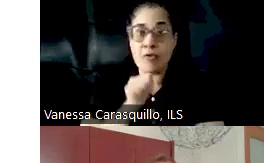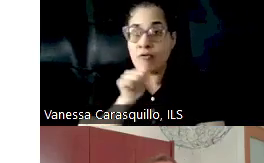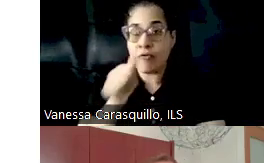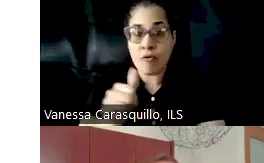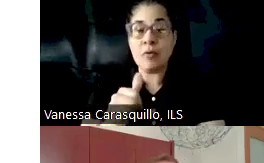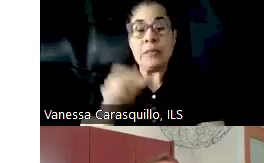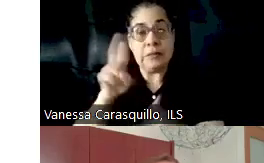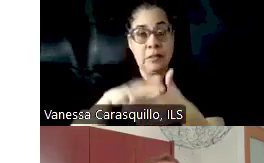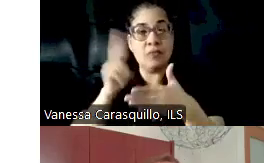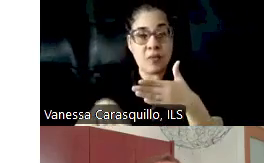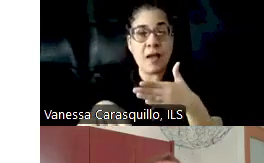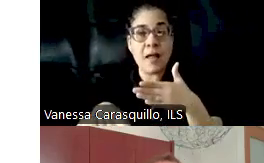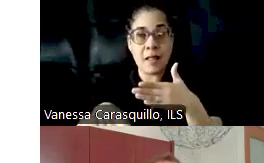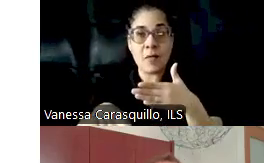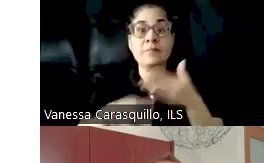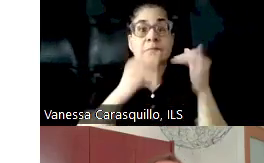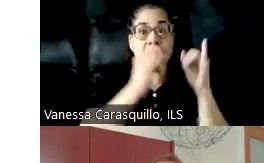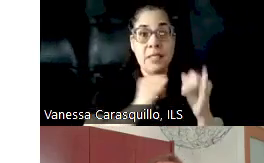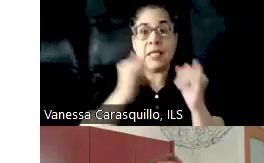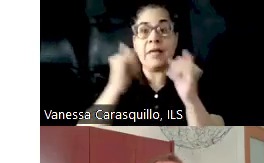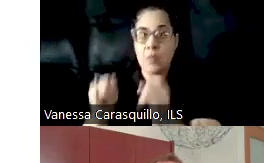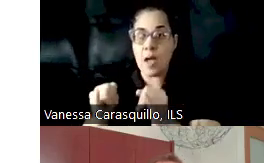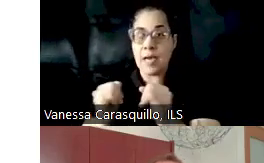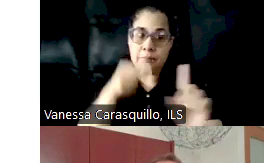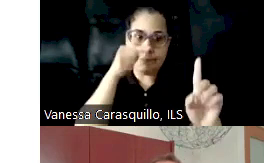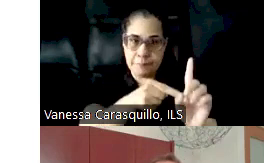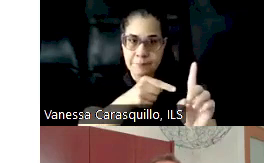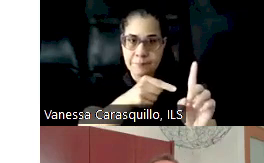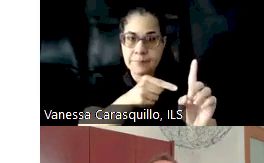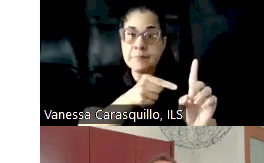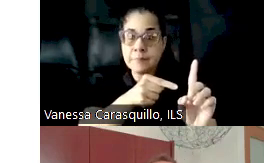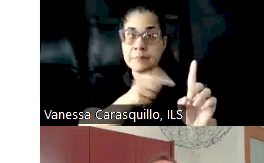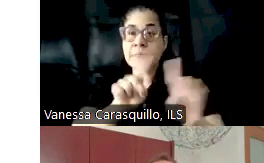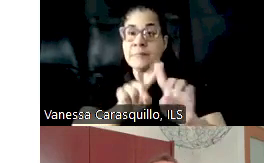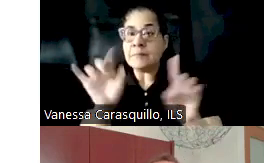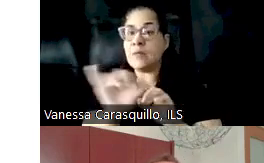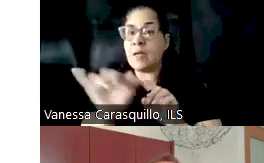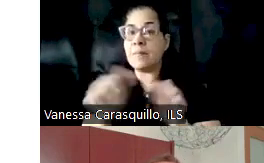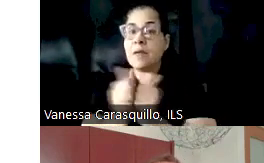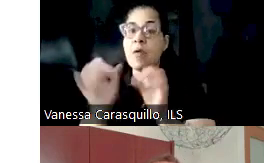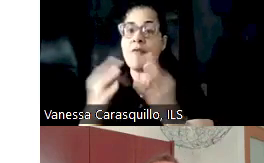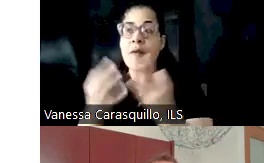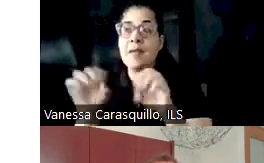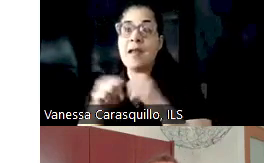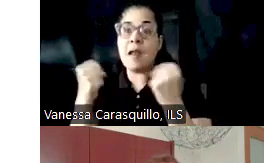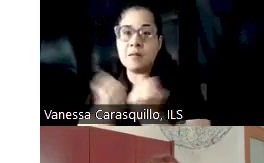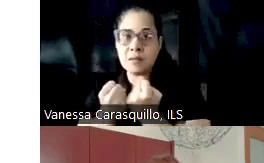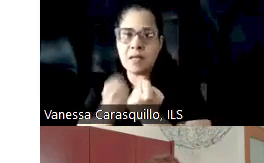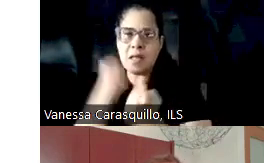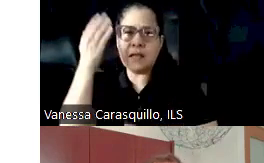consecuencias individuales en la persona, en el individuo, pero también familiares y sociales, puesto